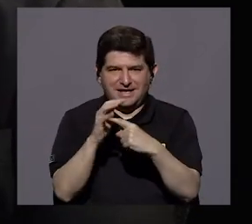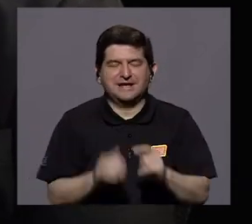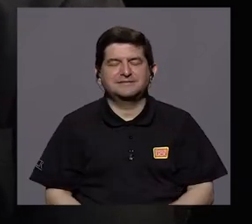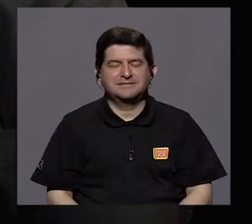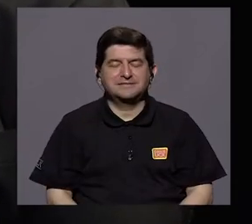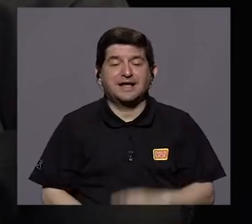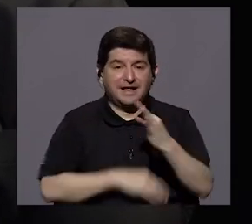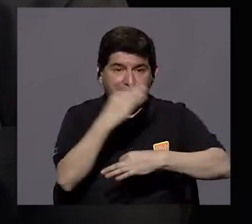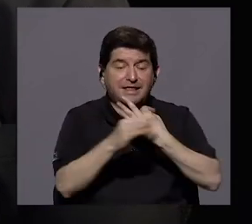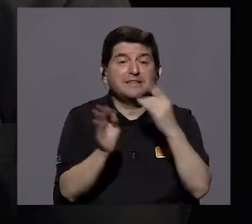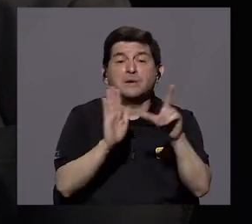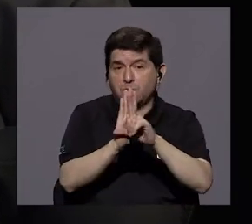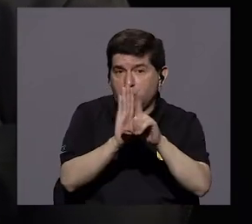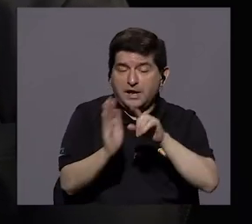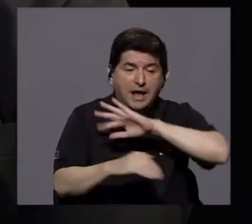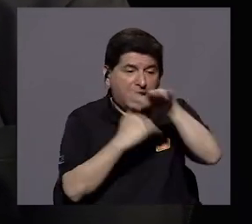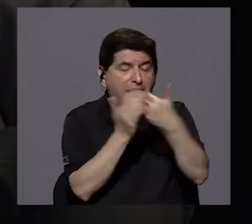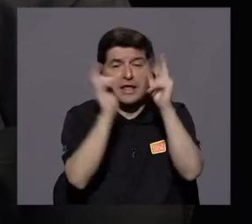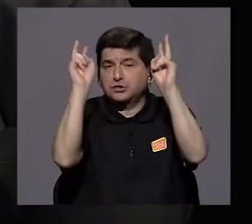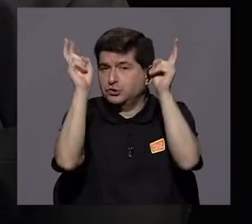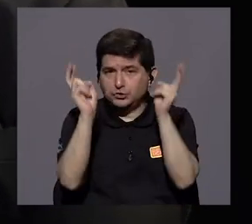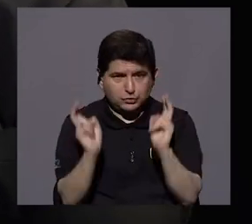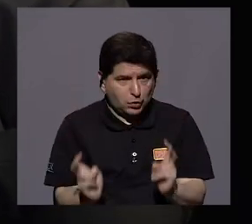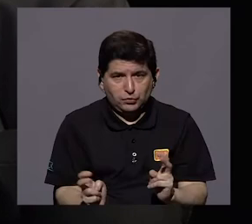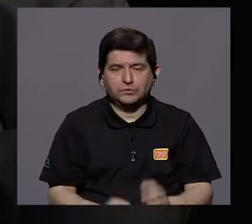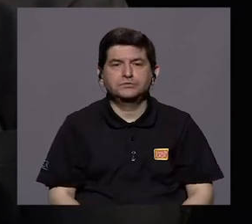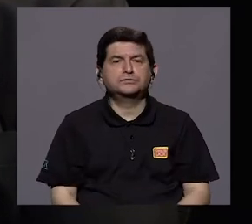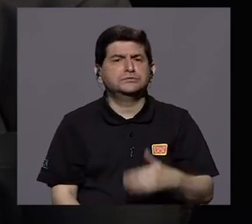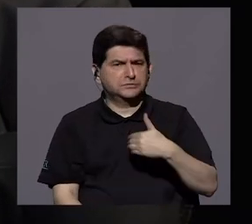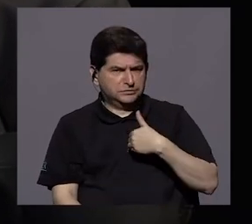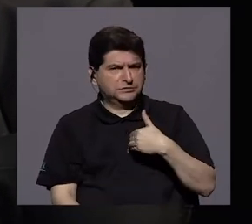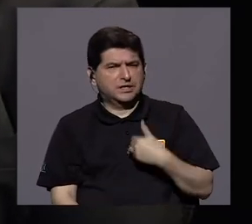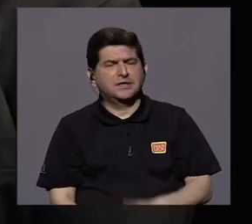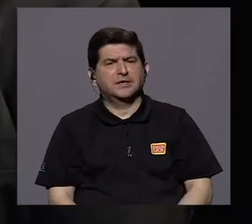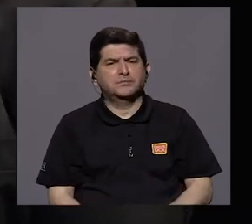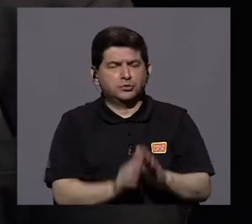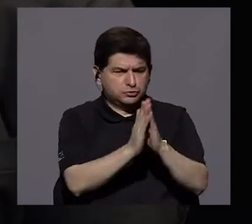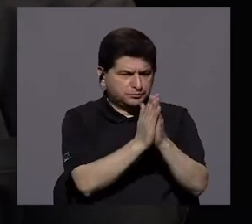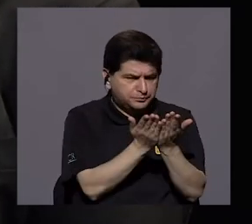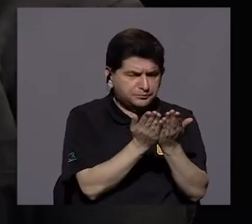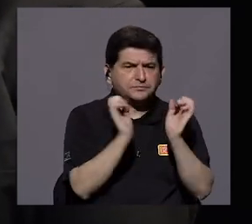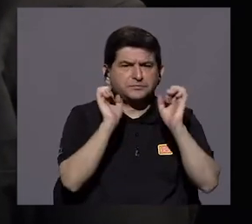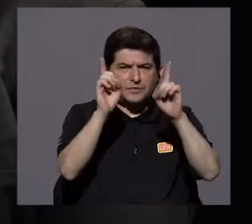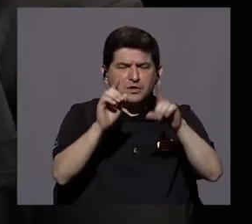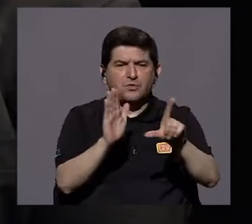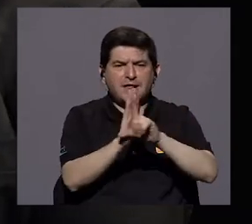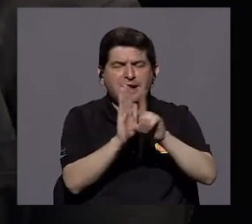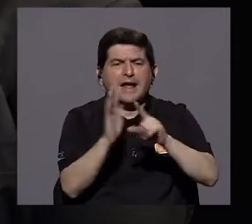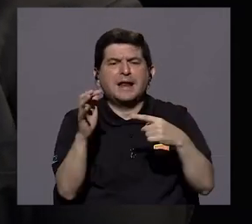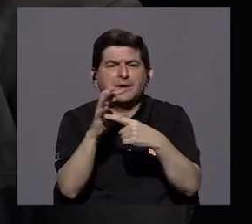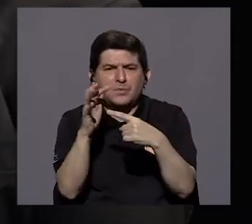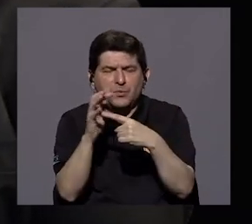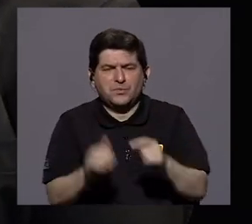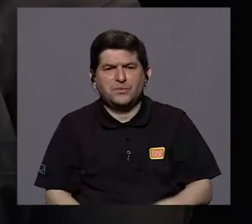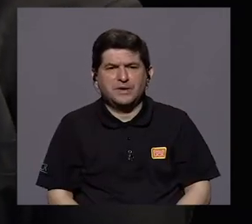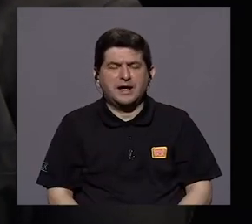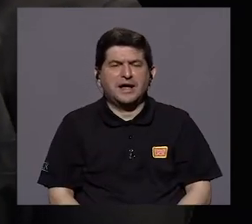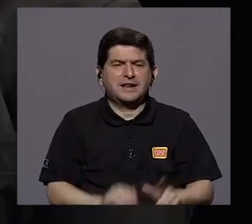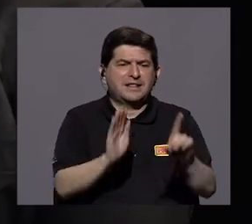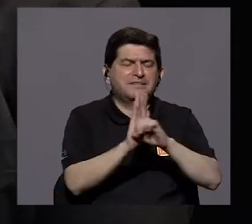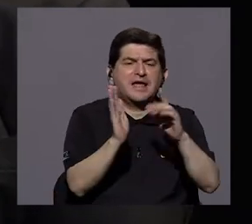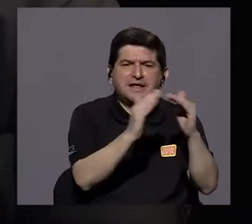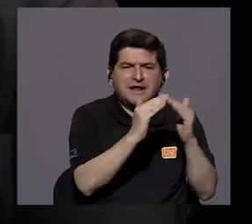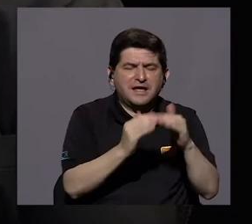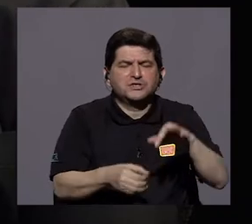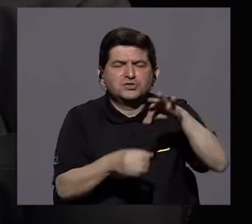popular, legal popular, en todas las materias. Es más, tenemos unos cuadernos de educación legal popular, de temas de